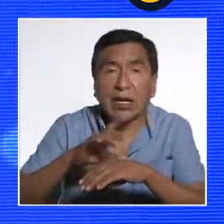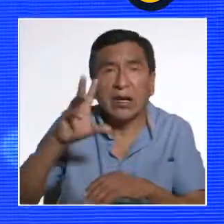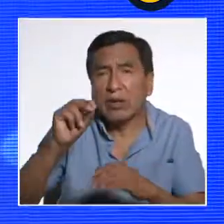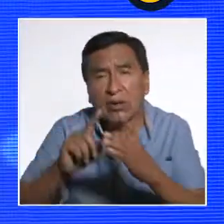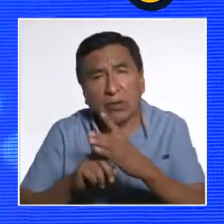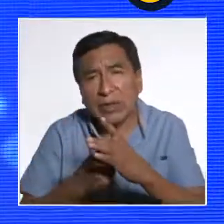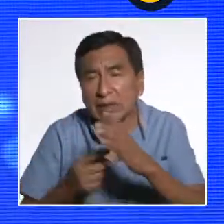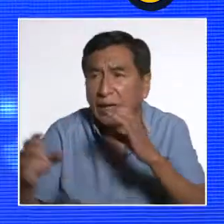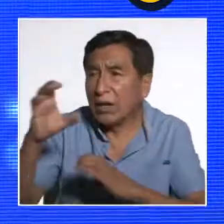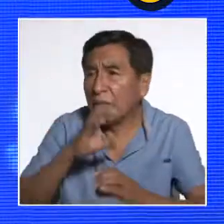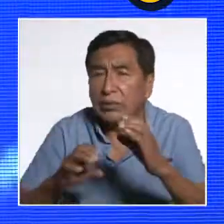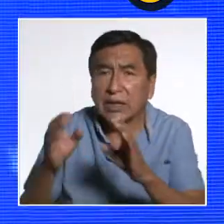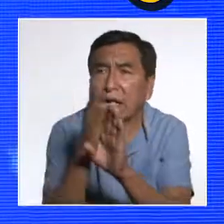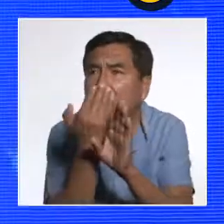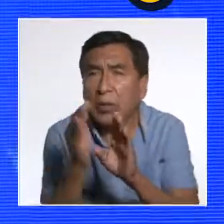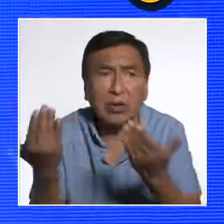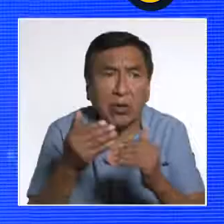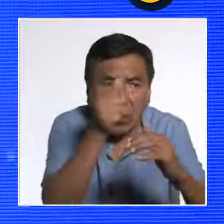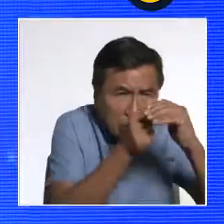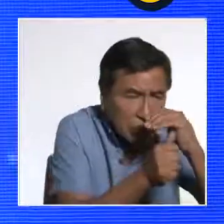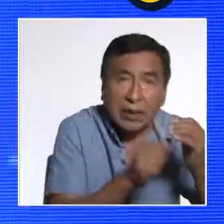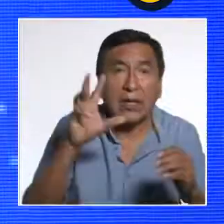buscar la salida ni dónde esconderse.